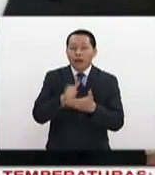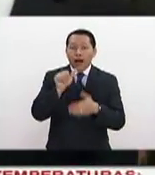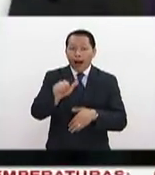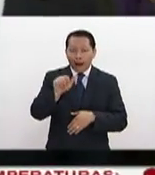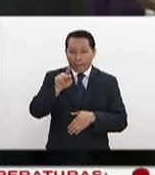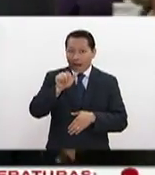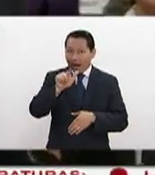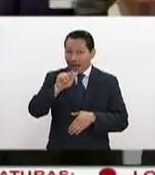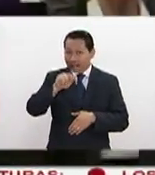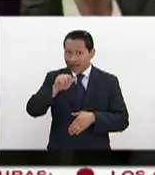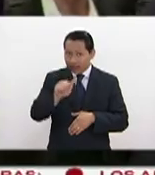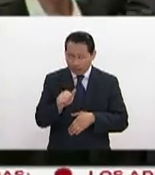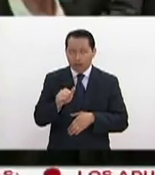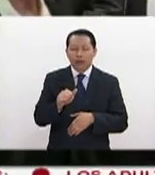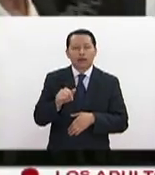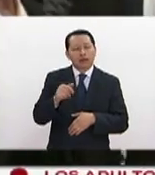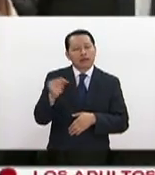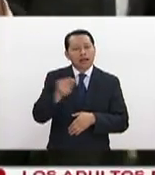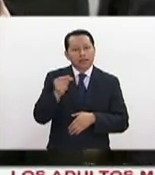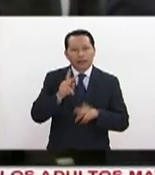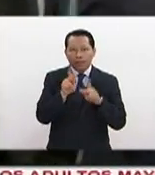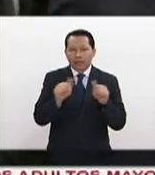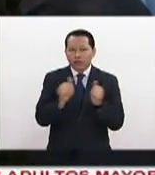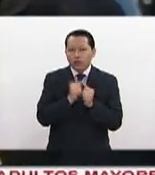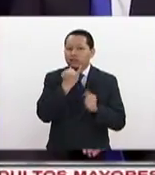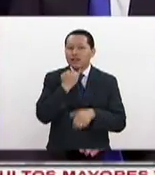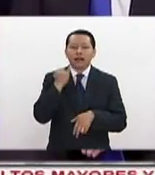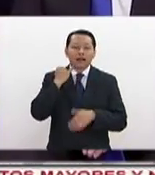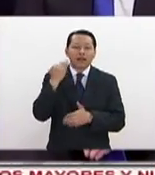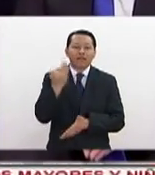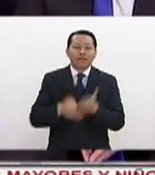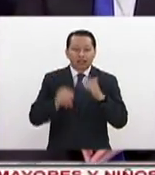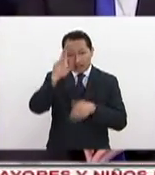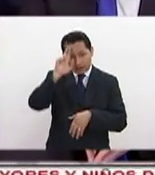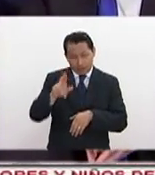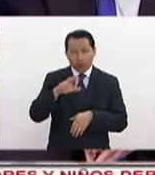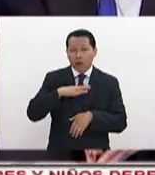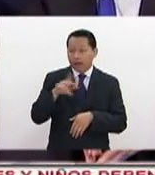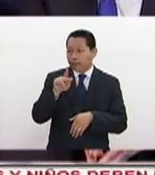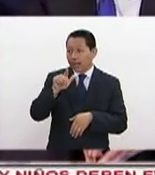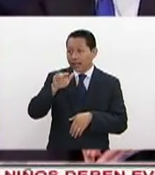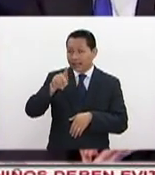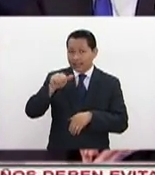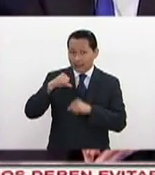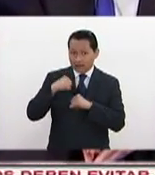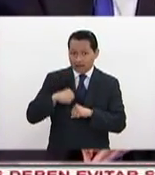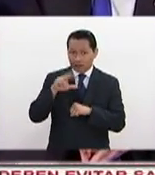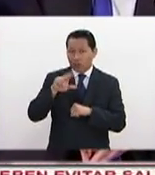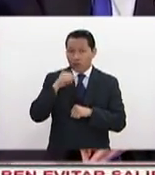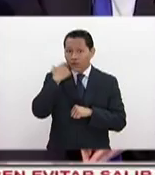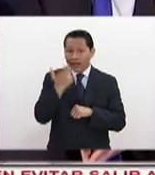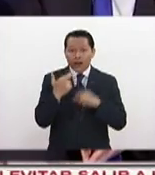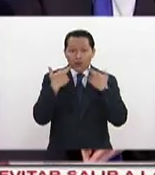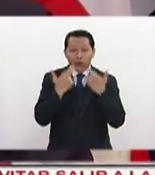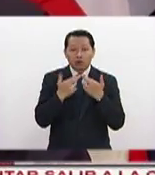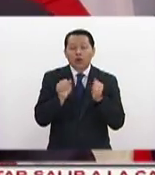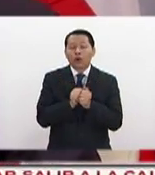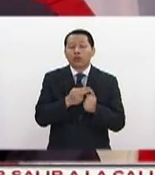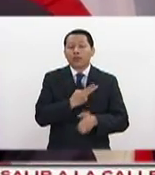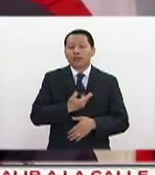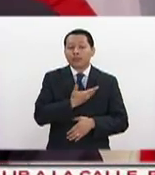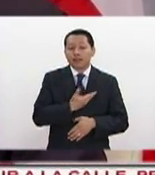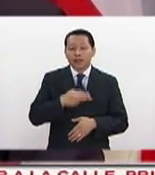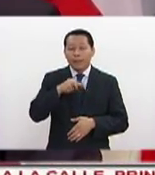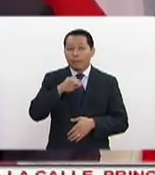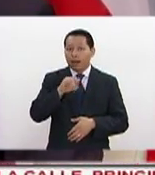si no busca la paz con Israel. Dijo que fue una falta de respeto que las autoridades palestinas no quisieran reunirse con el vicepresidente